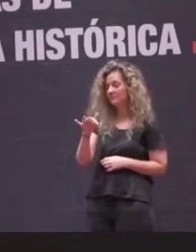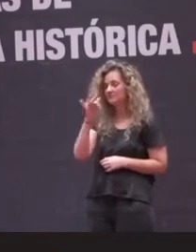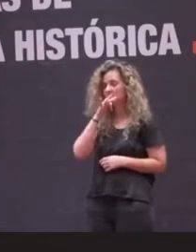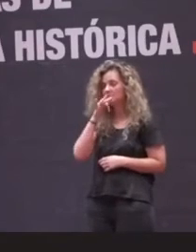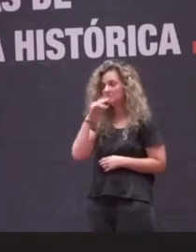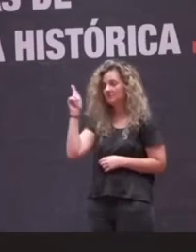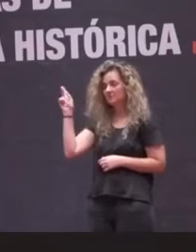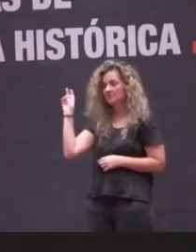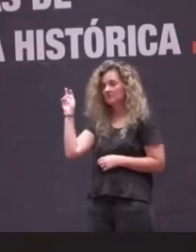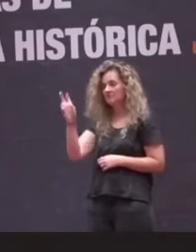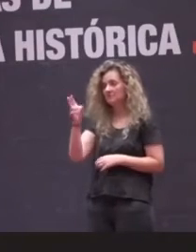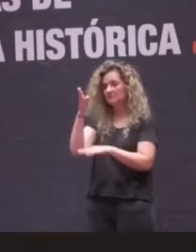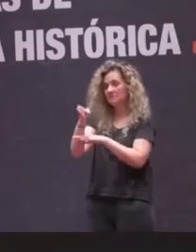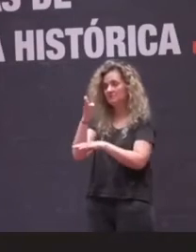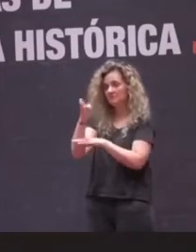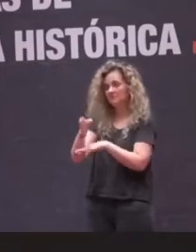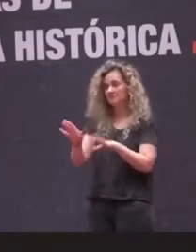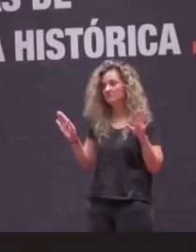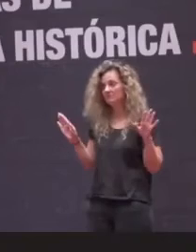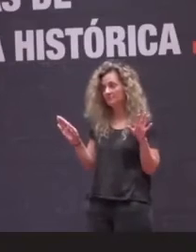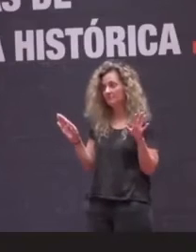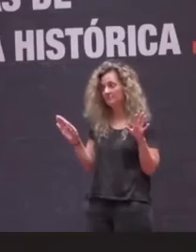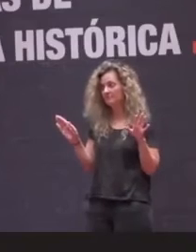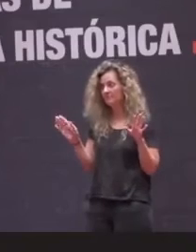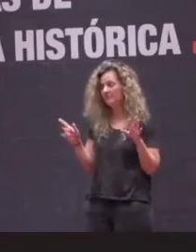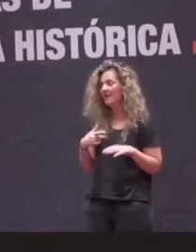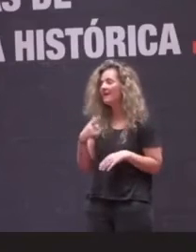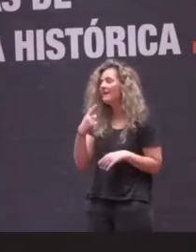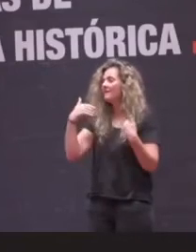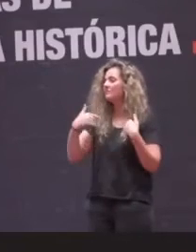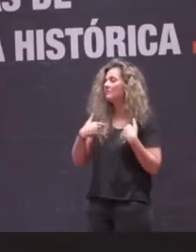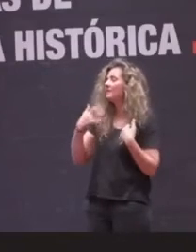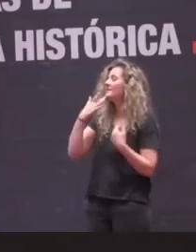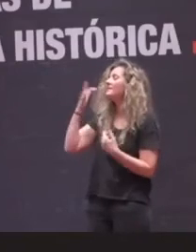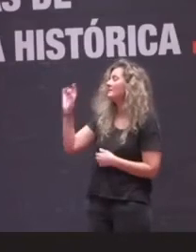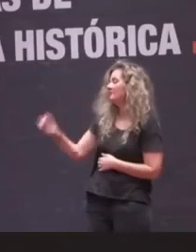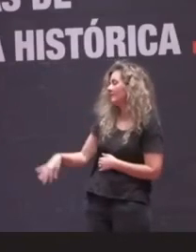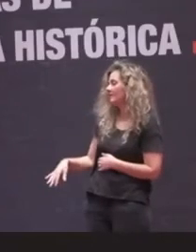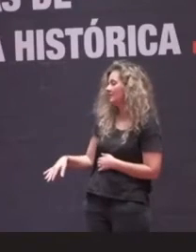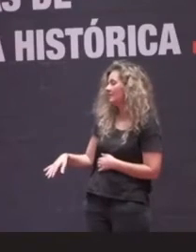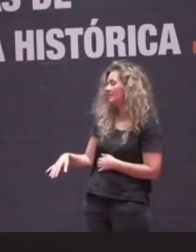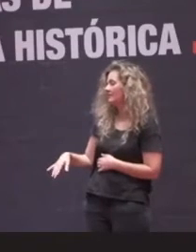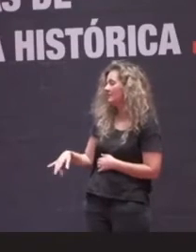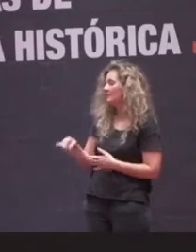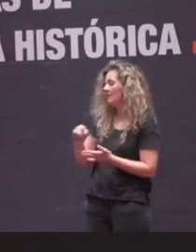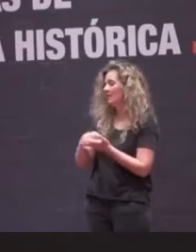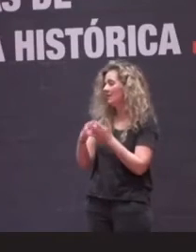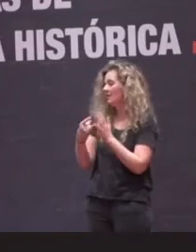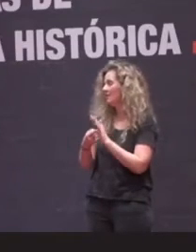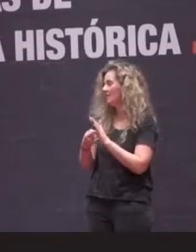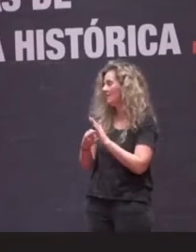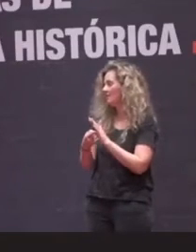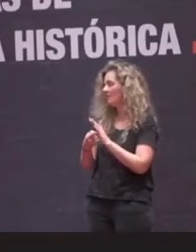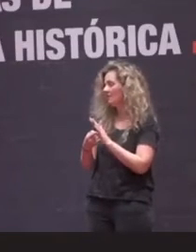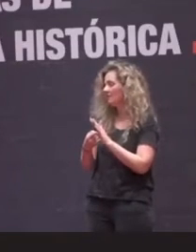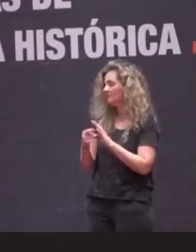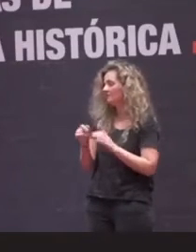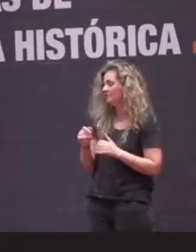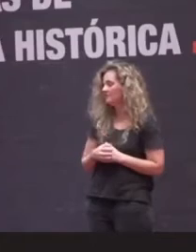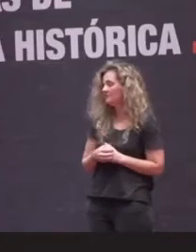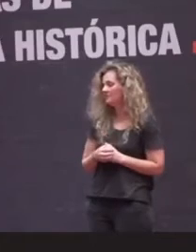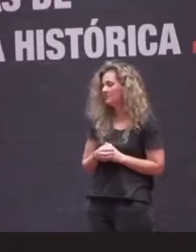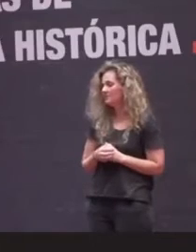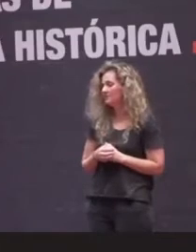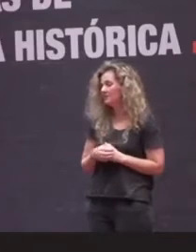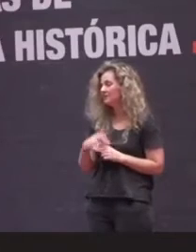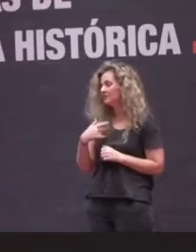eles poden seguir ali. A quen lle corresponde? A quen planteou a demanda, a Administración do Estado. E eu sei